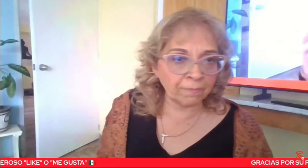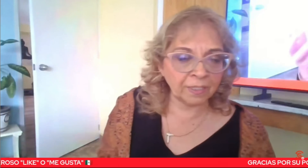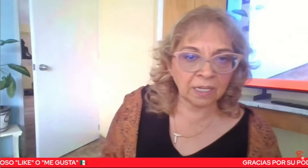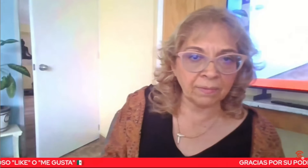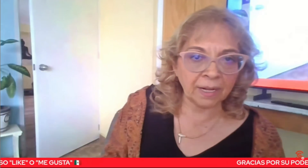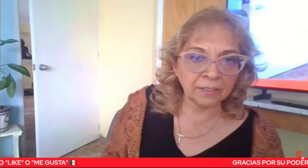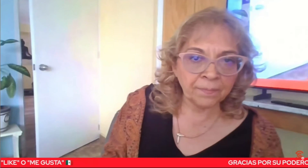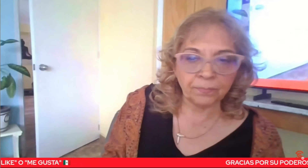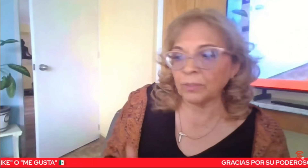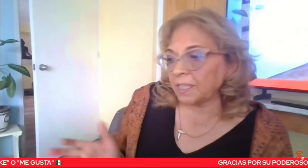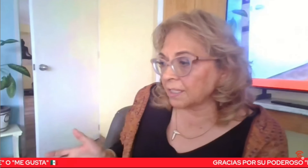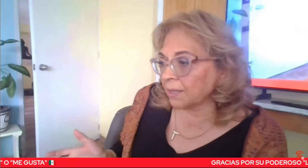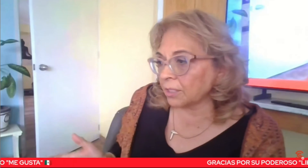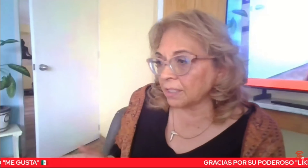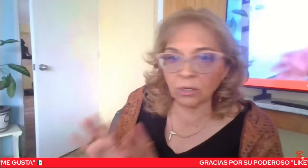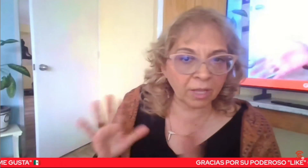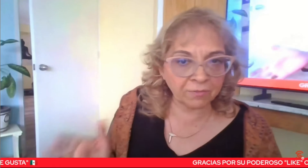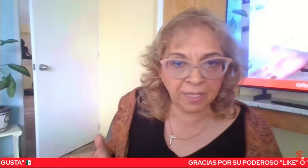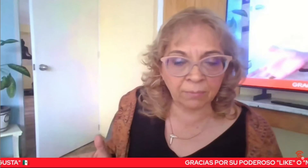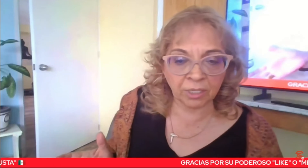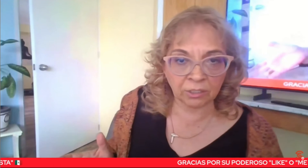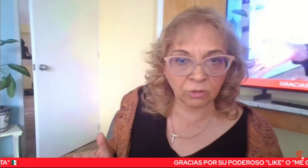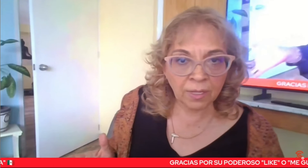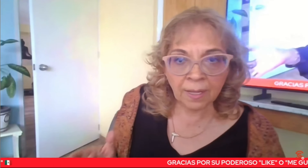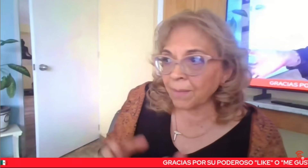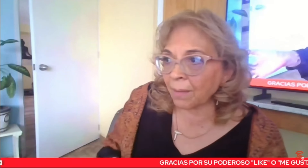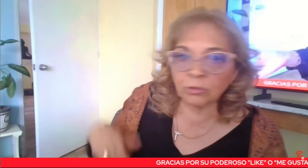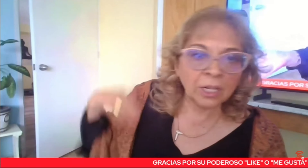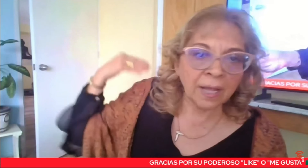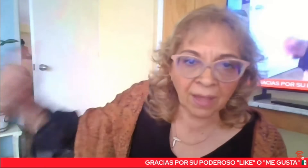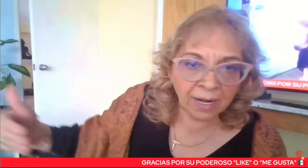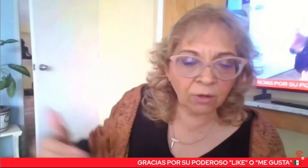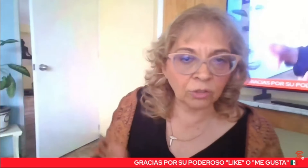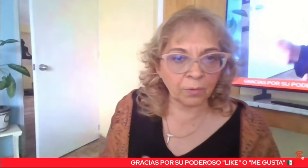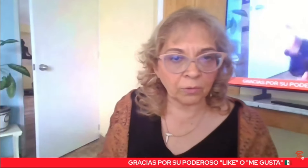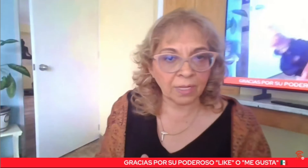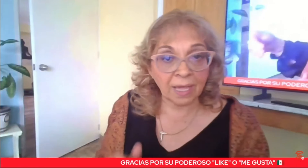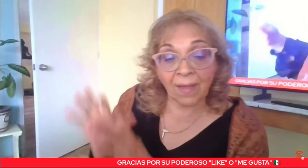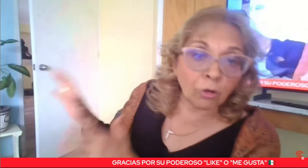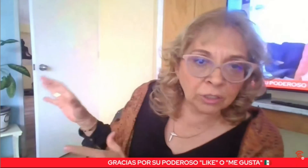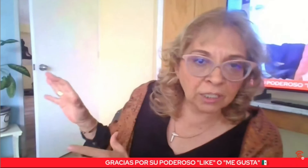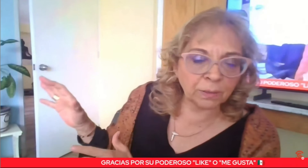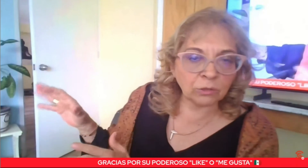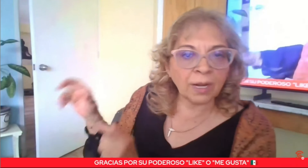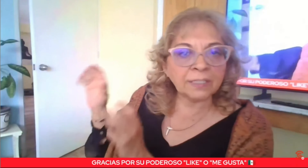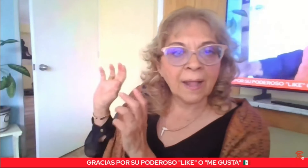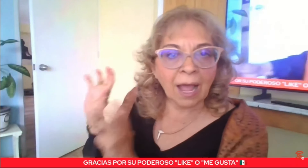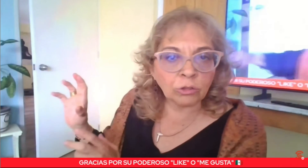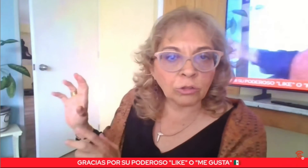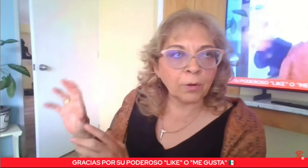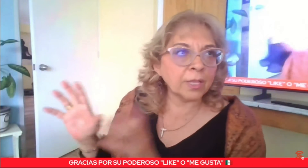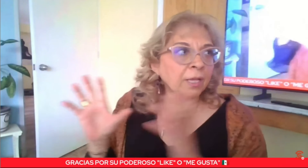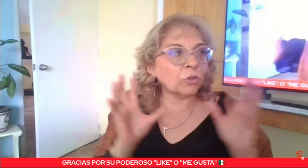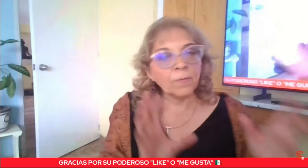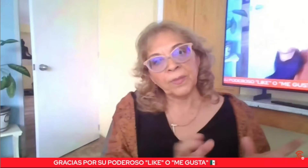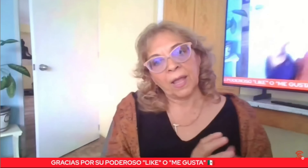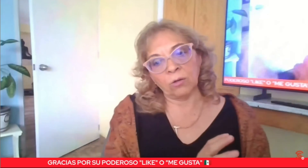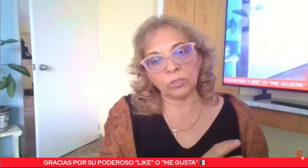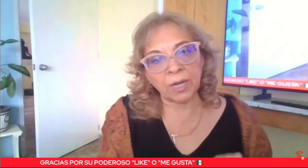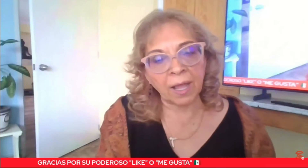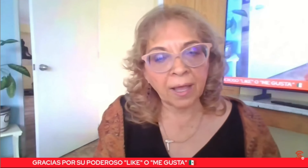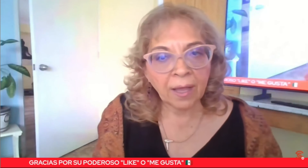son visibles, pues tienes que voltear a decir, ok, fallamos en esto. Vamos a darle otra oportunidad a otras personas, a otro proyecto,